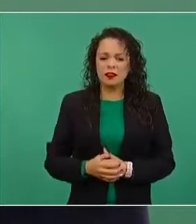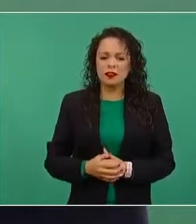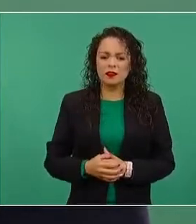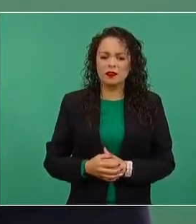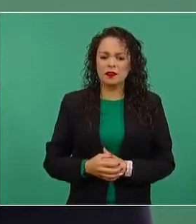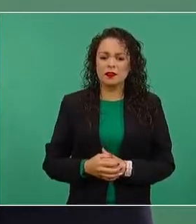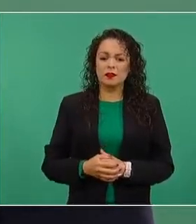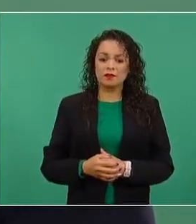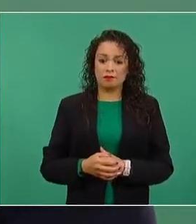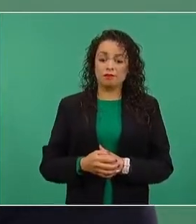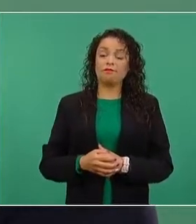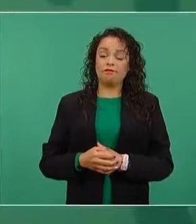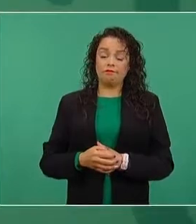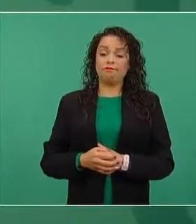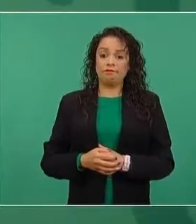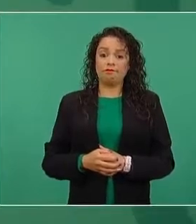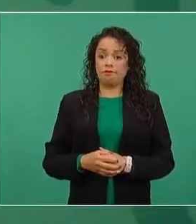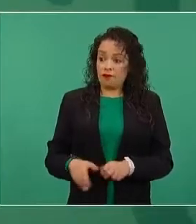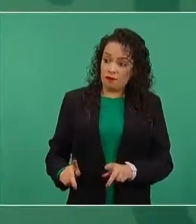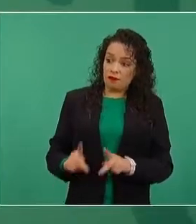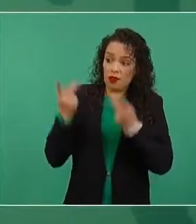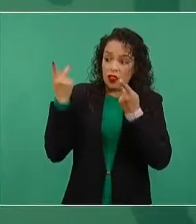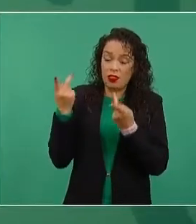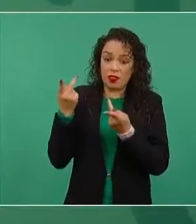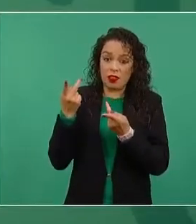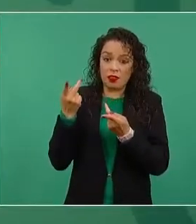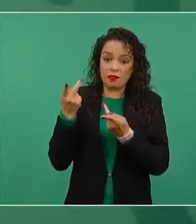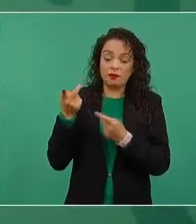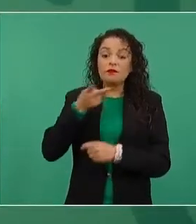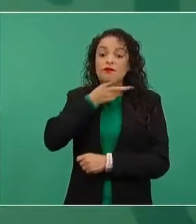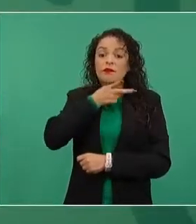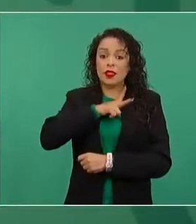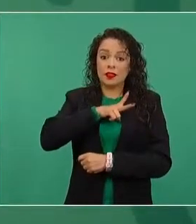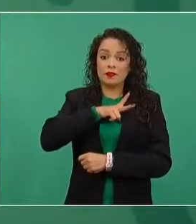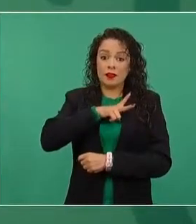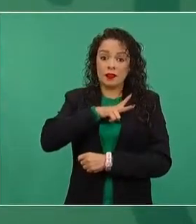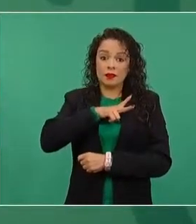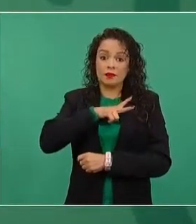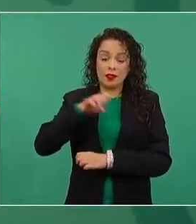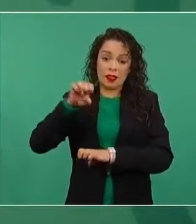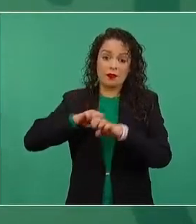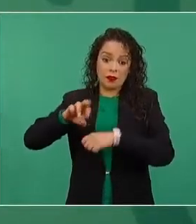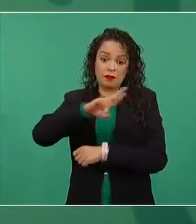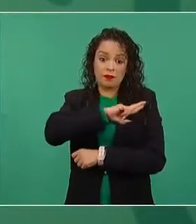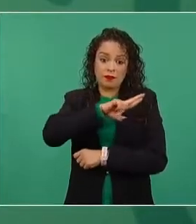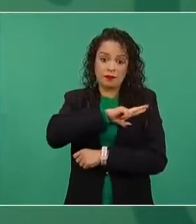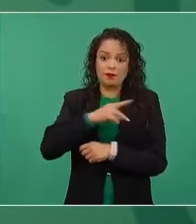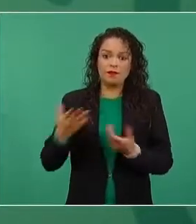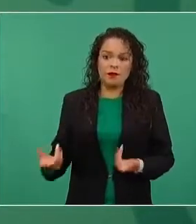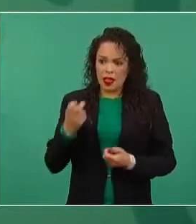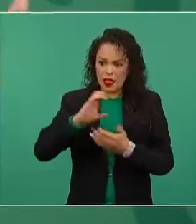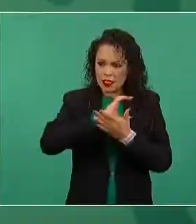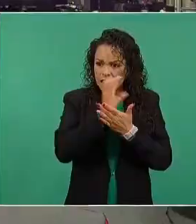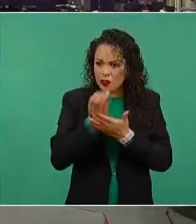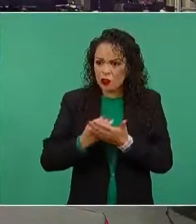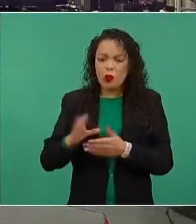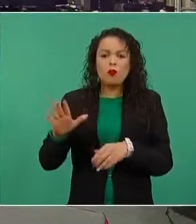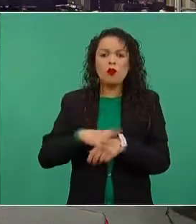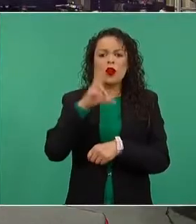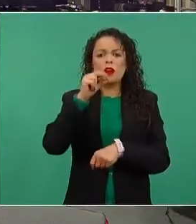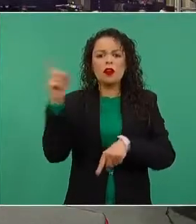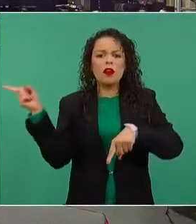la privatización del petróleo. ¿Por qué no cancelamos esos convenios? Porque no